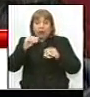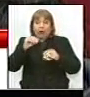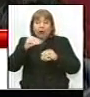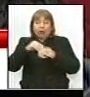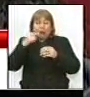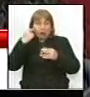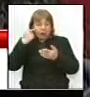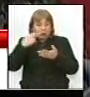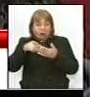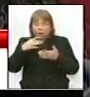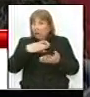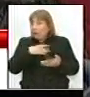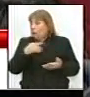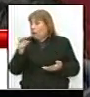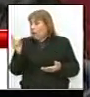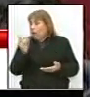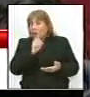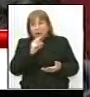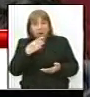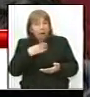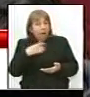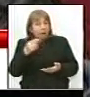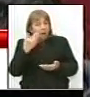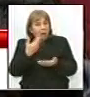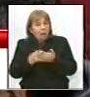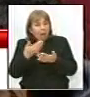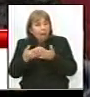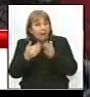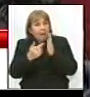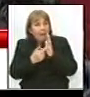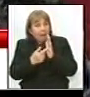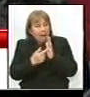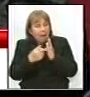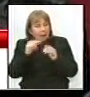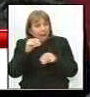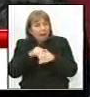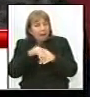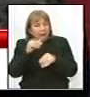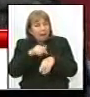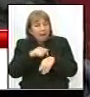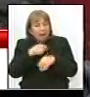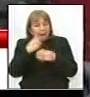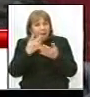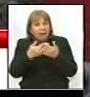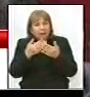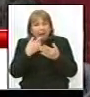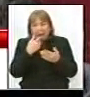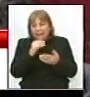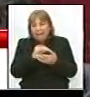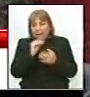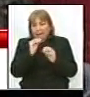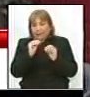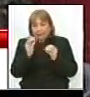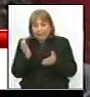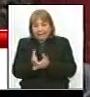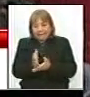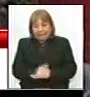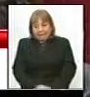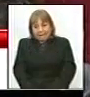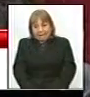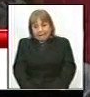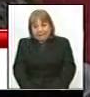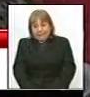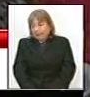nos guste o no nos guste tienen que ser tomados en cuenta al momento de procesar un tema sancionatorio